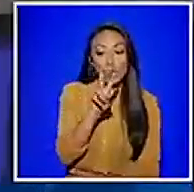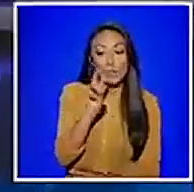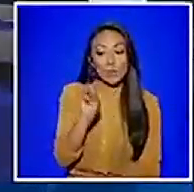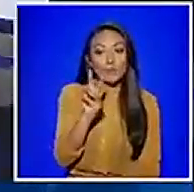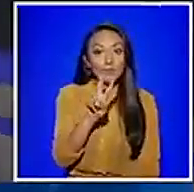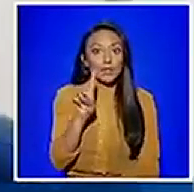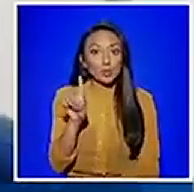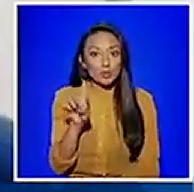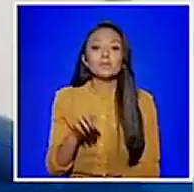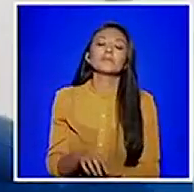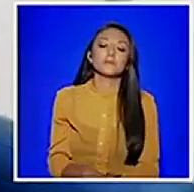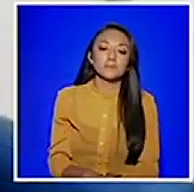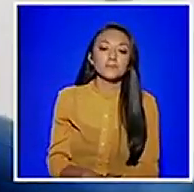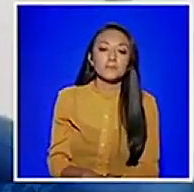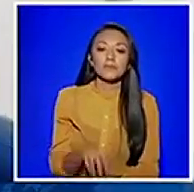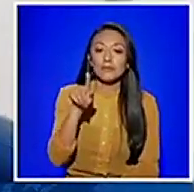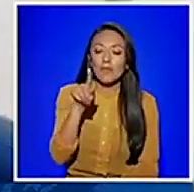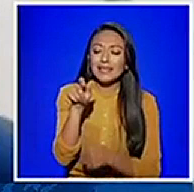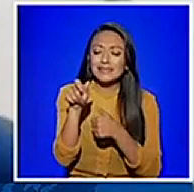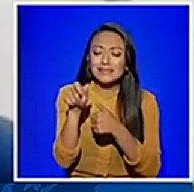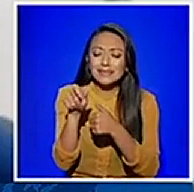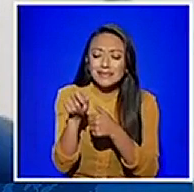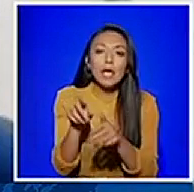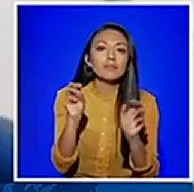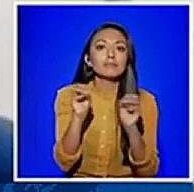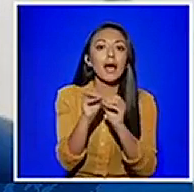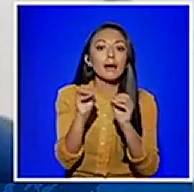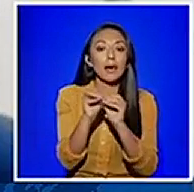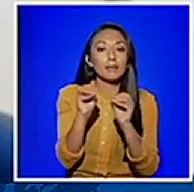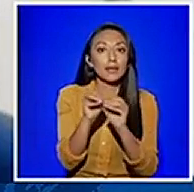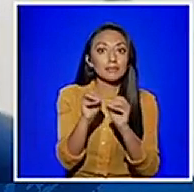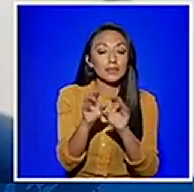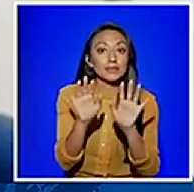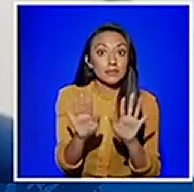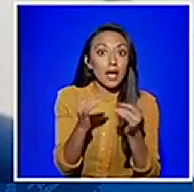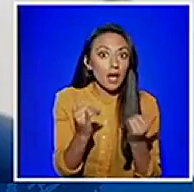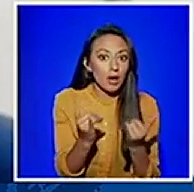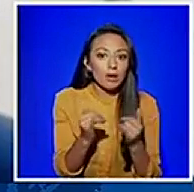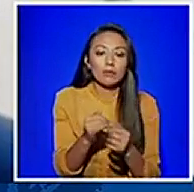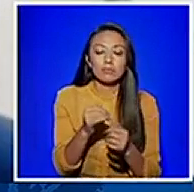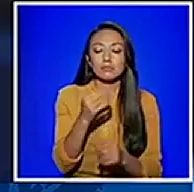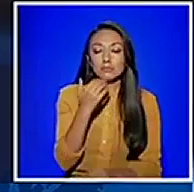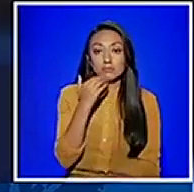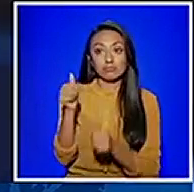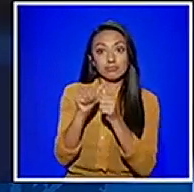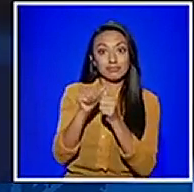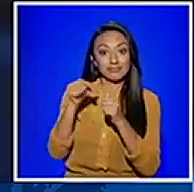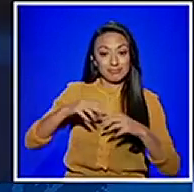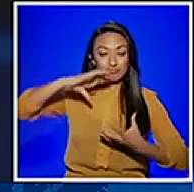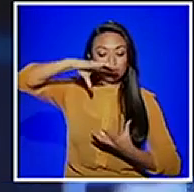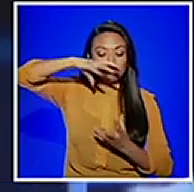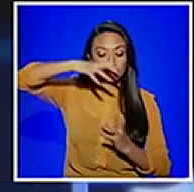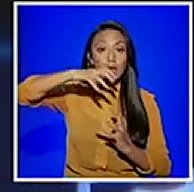Y se está acercando cada vez, ahora se encuentra por la órbita de Marte. El espectáculo